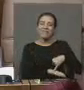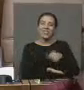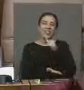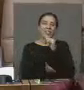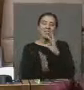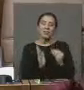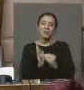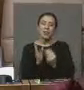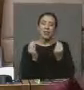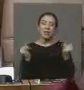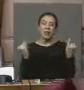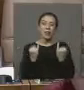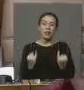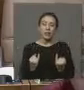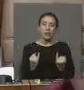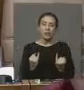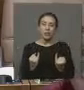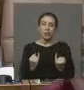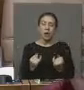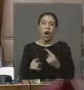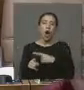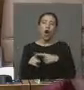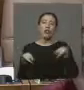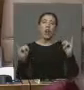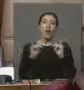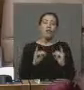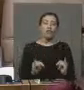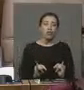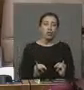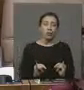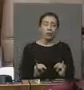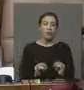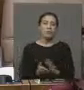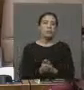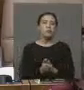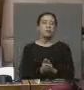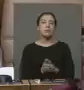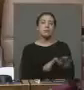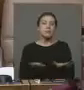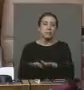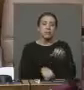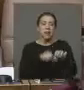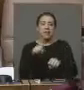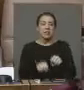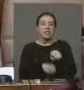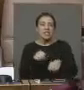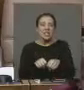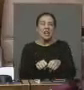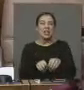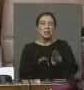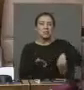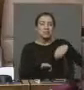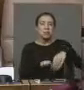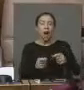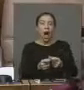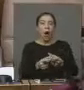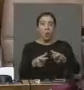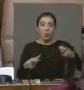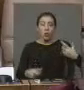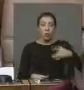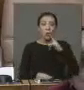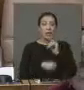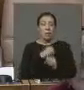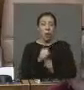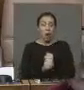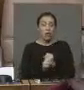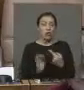considerar adecuadamente a esos otros modos de transporte que han tenido un crecimiento importante en los últimos años.